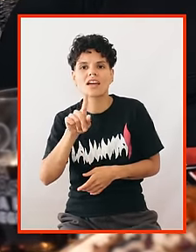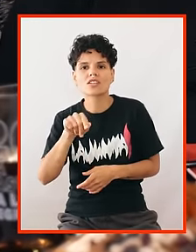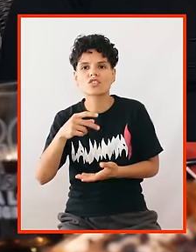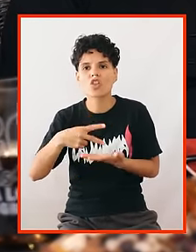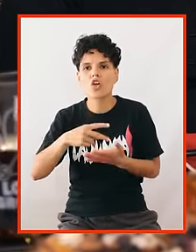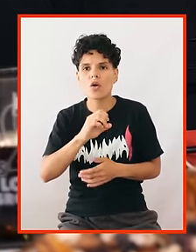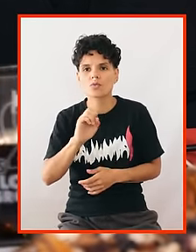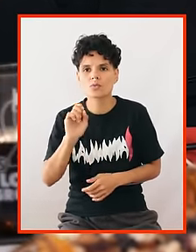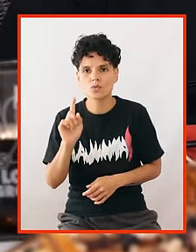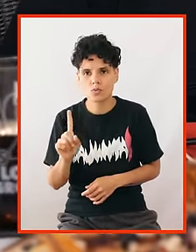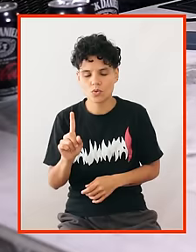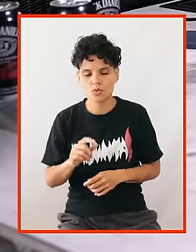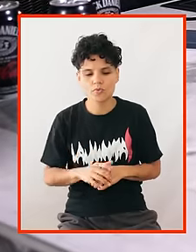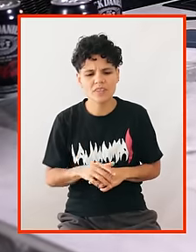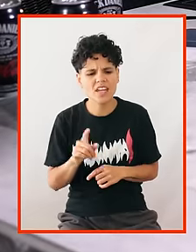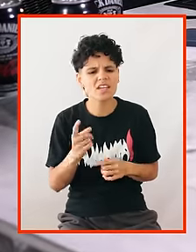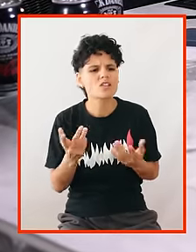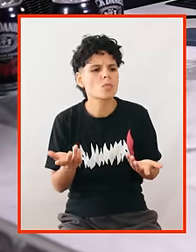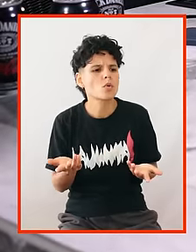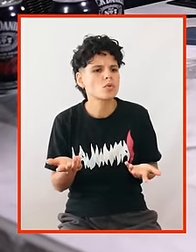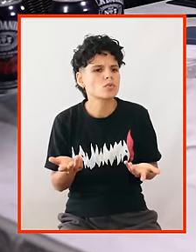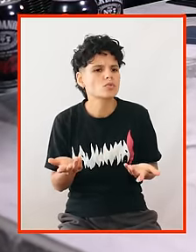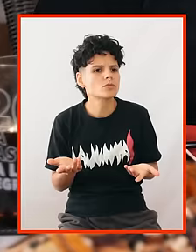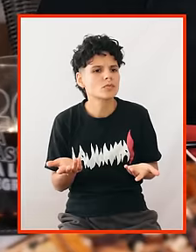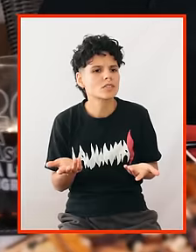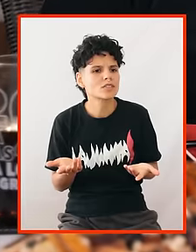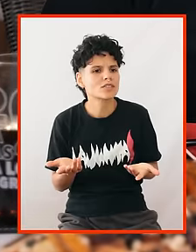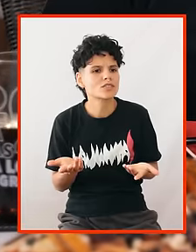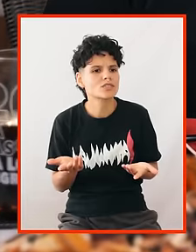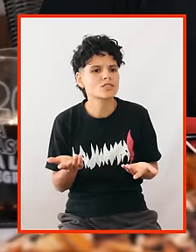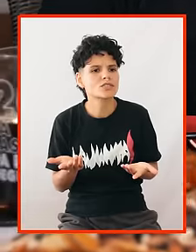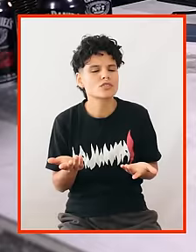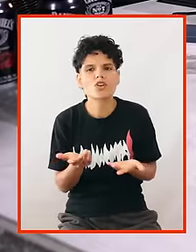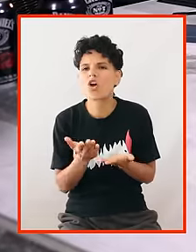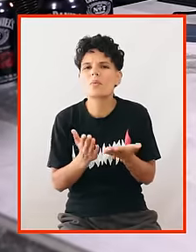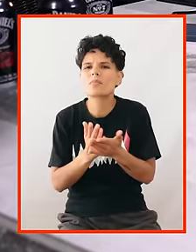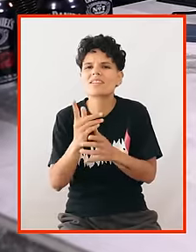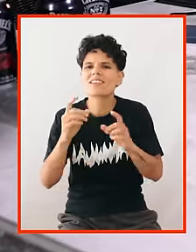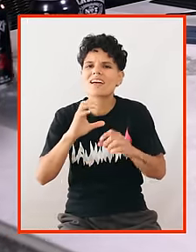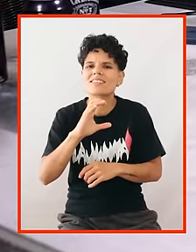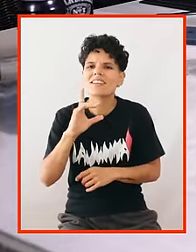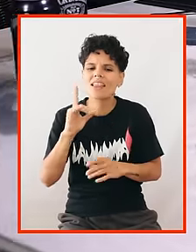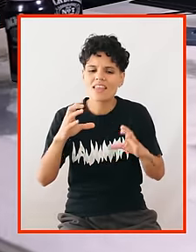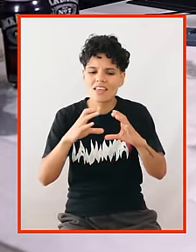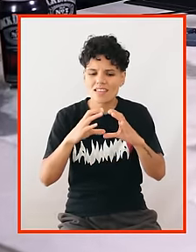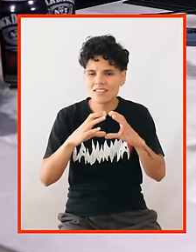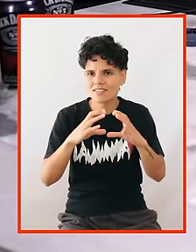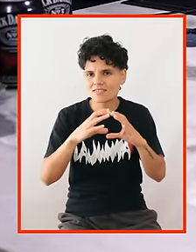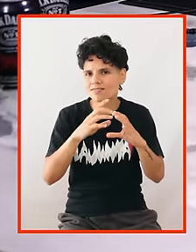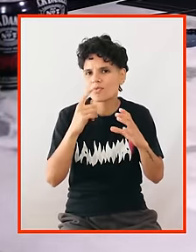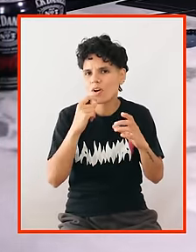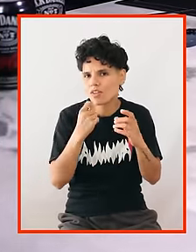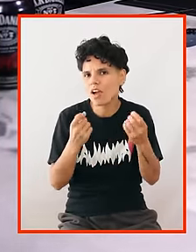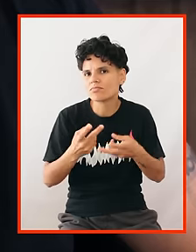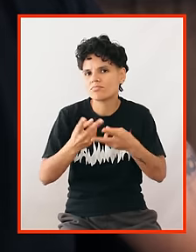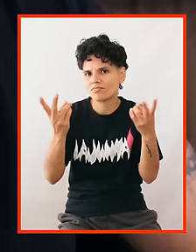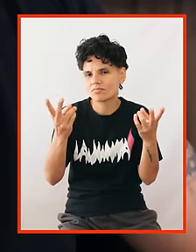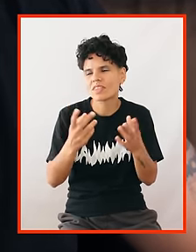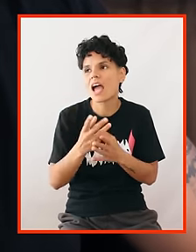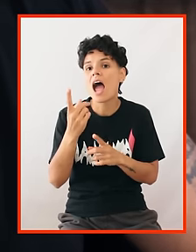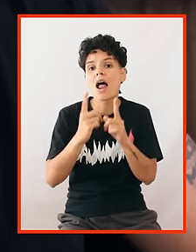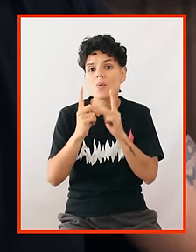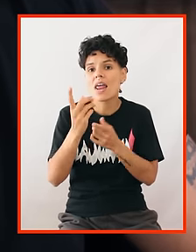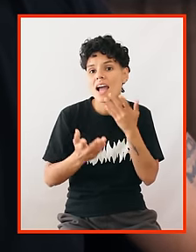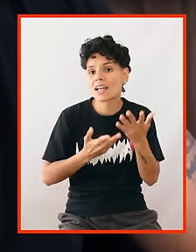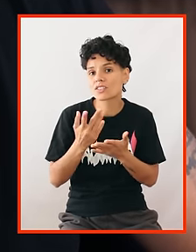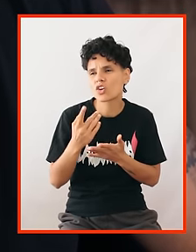¿ah? ¿Eh? Empecemos por ahí, ¿cómo nace la inspiración de ese disco? Algunas eran canciones que traíamos desde nuestra época del colegio.